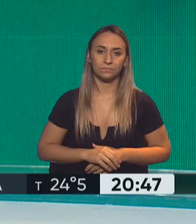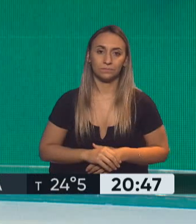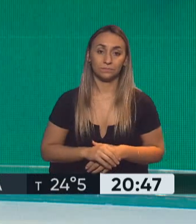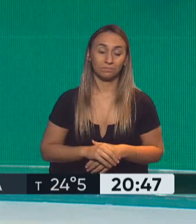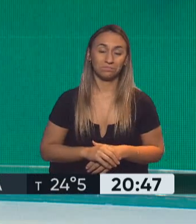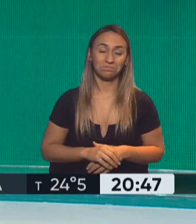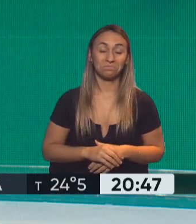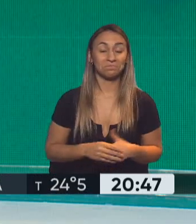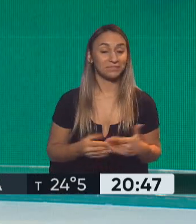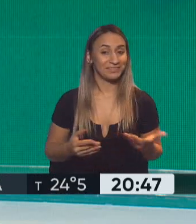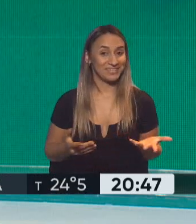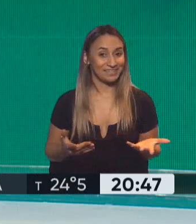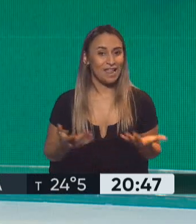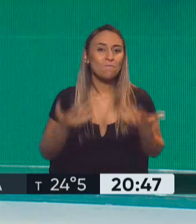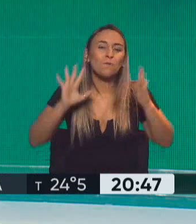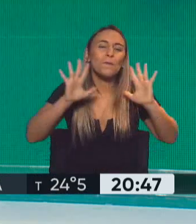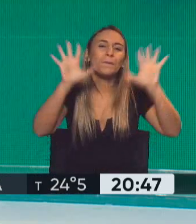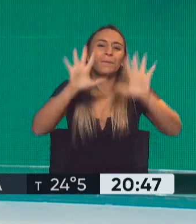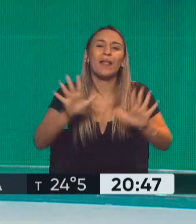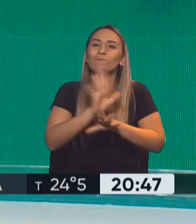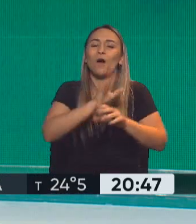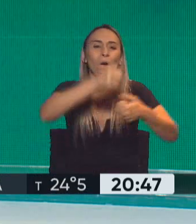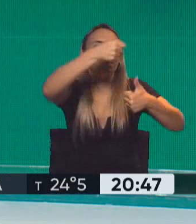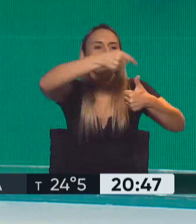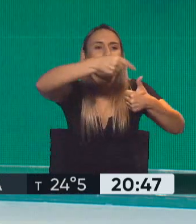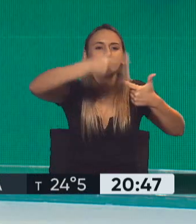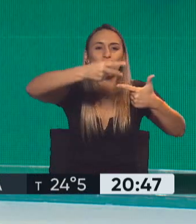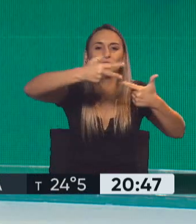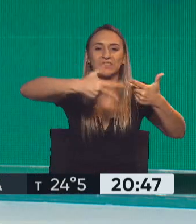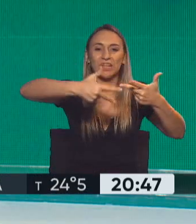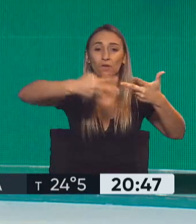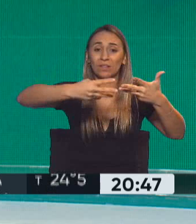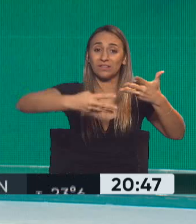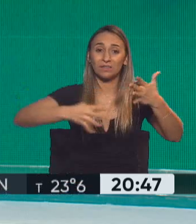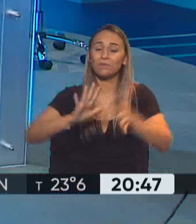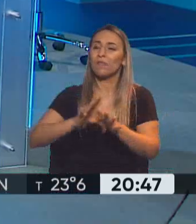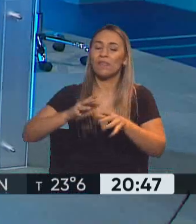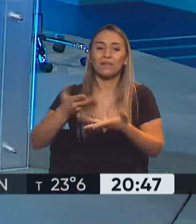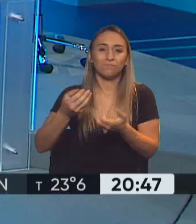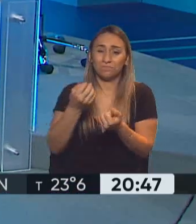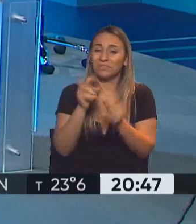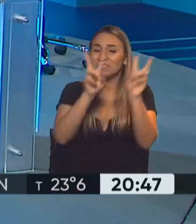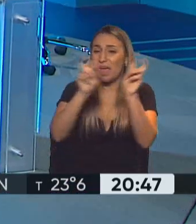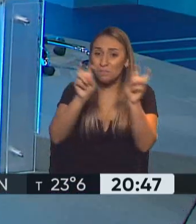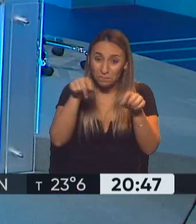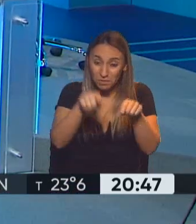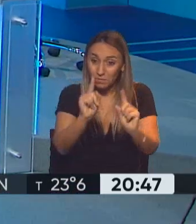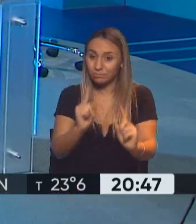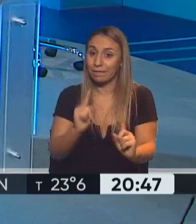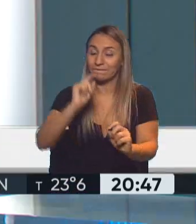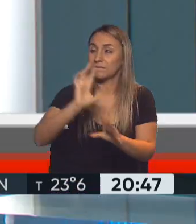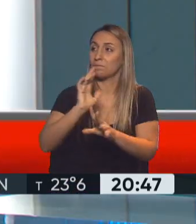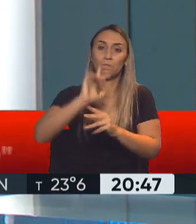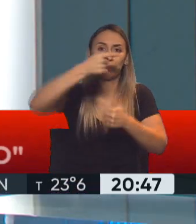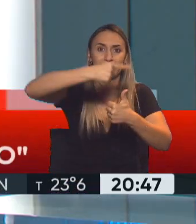yo creo que podemos hacer un podio y las retroexcavadoras y los termosellado el extranjeros se pueden hacer una competencia ya no hay un personaje